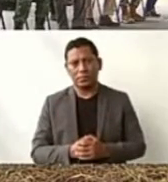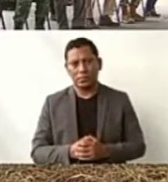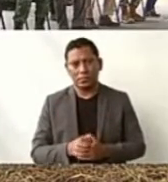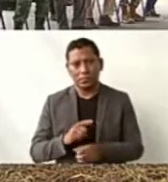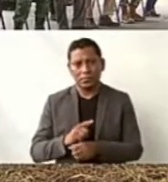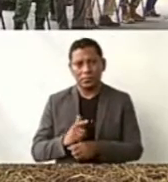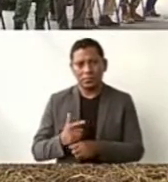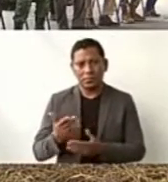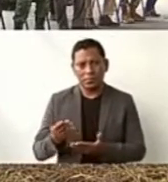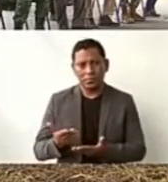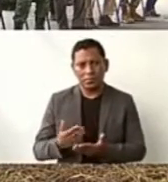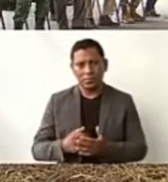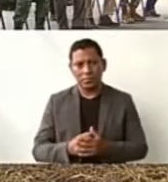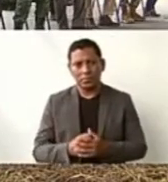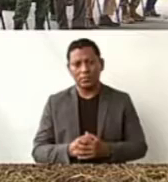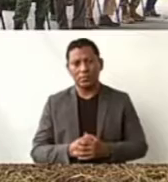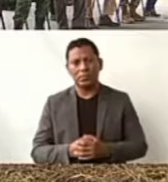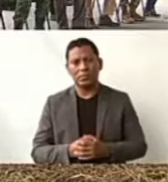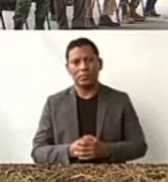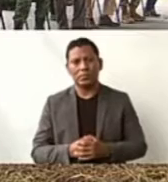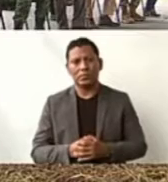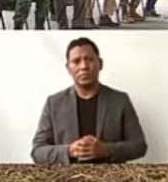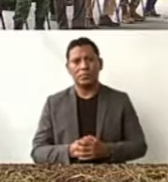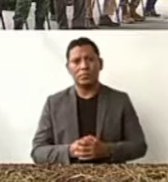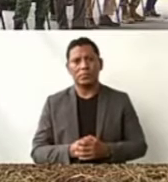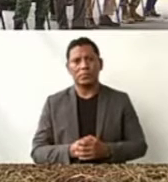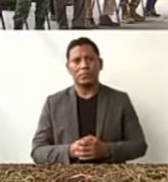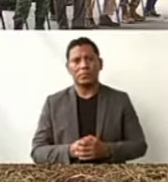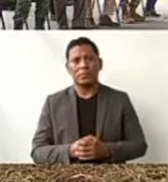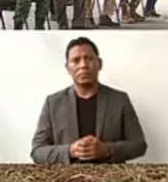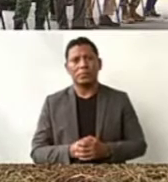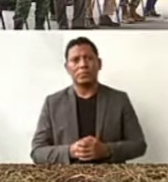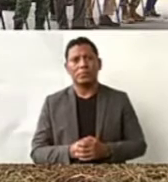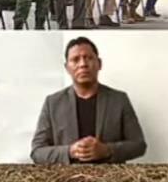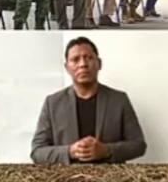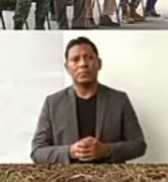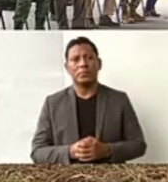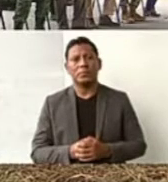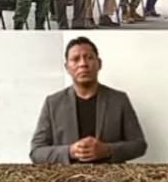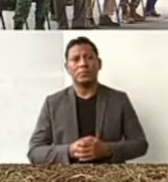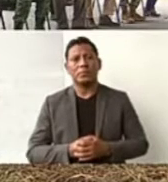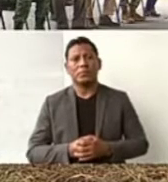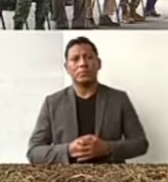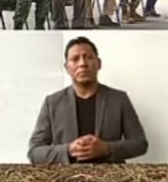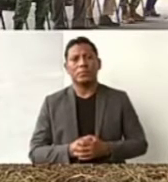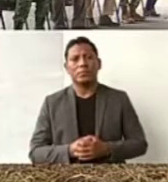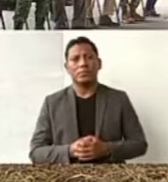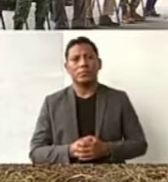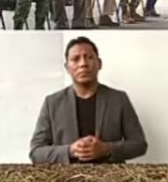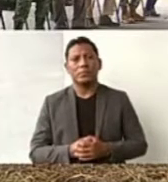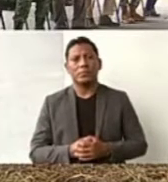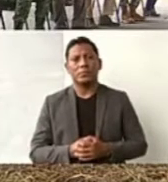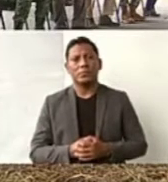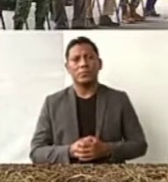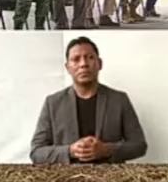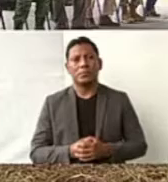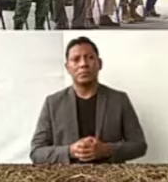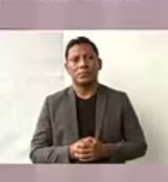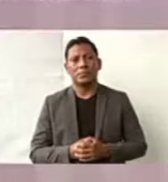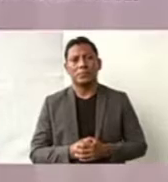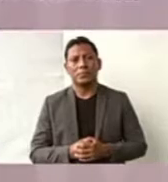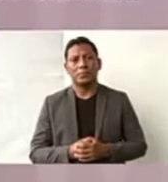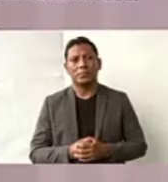damas y caballeros el ministró ebrard los ministros del medio ambiente árboles